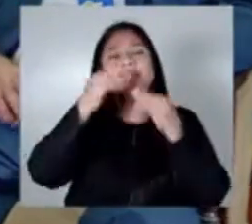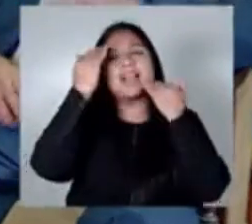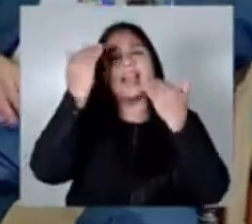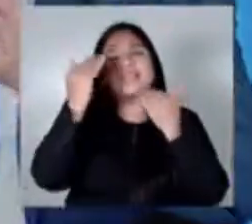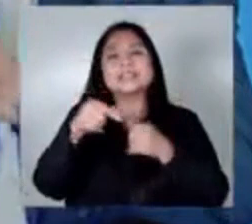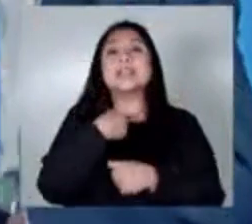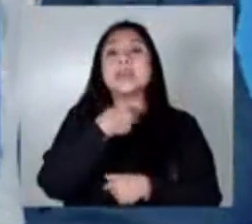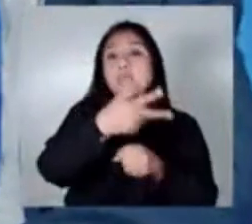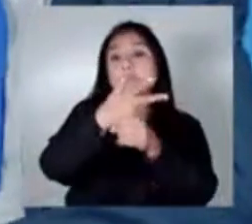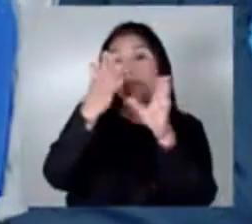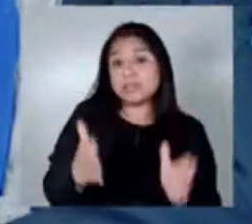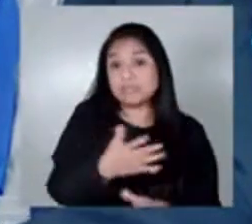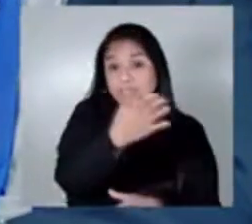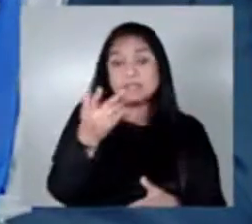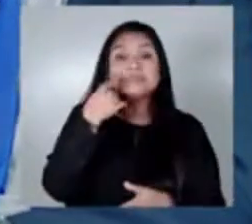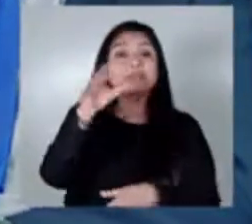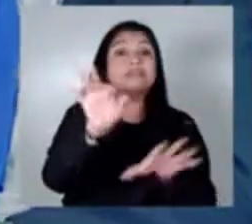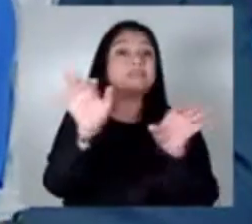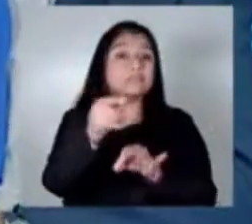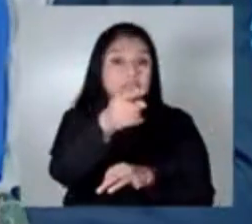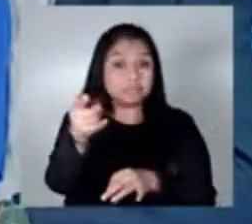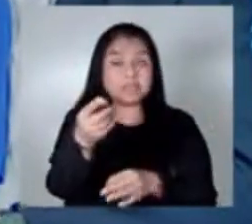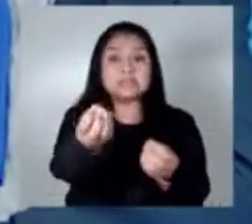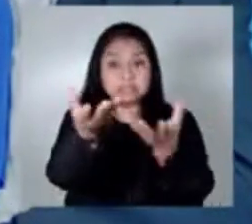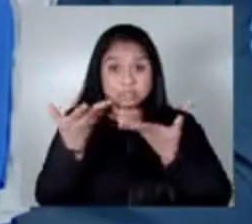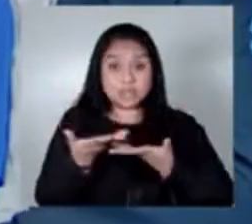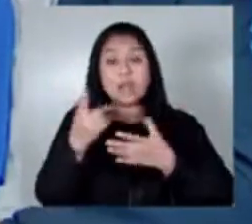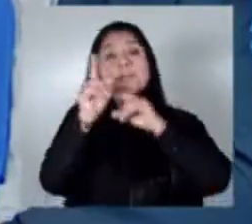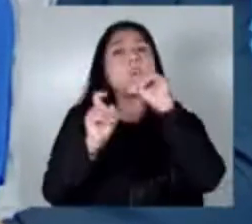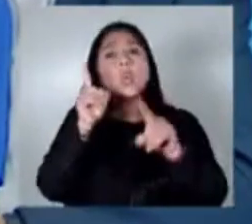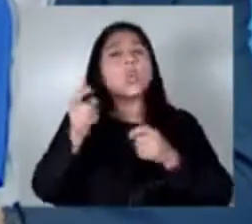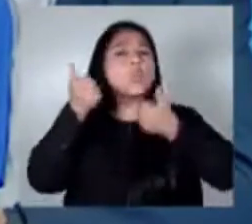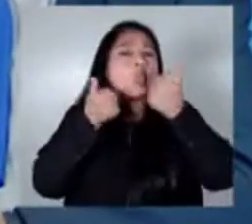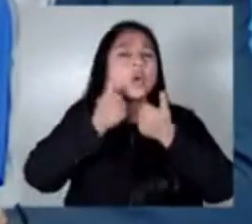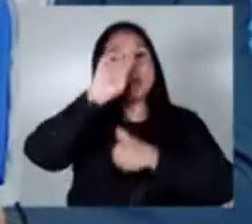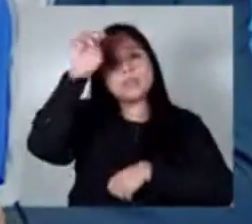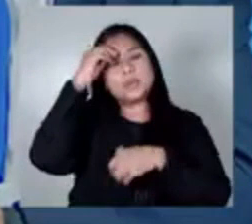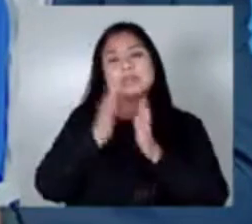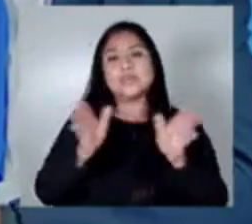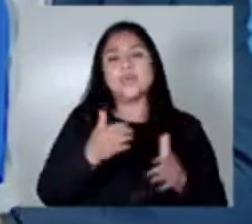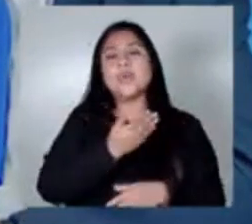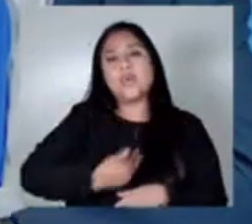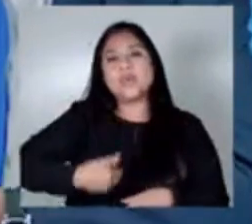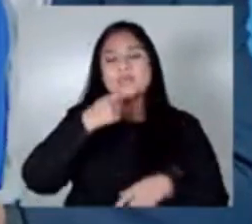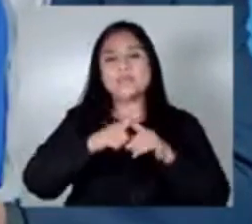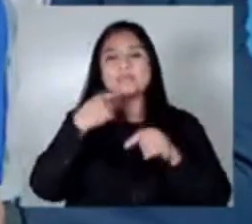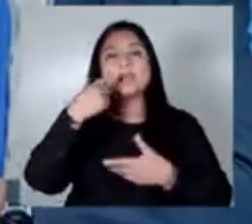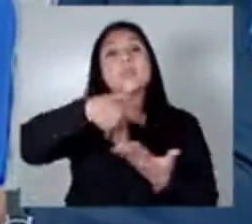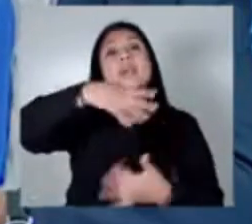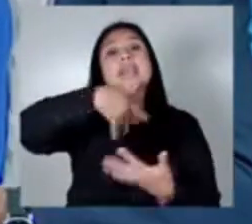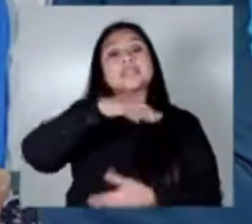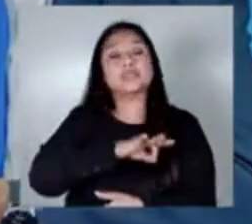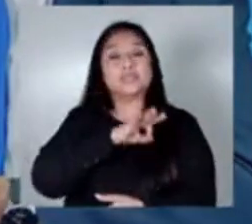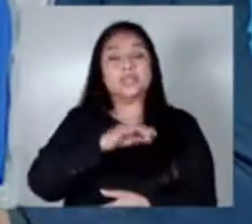Juan Carlos. Estimados conciudadanos, los invito a que nos hagan llegar sus inquietudes sobre las políticas de gobierno por las redes sociales y sería un